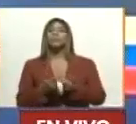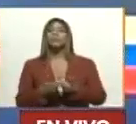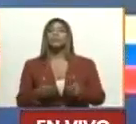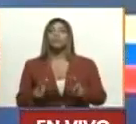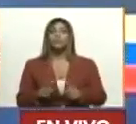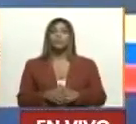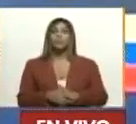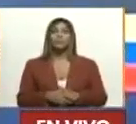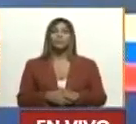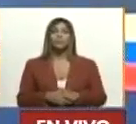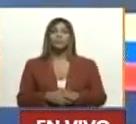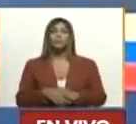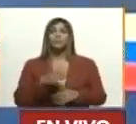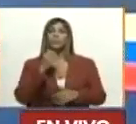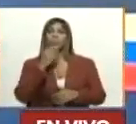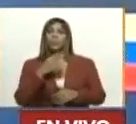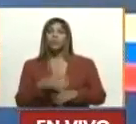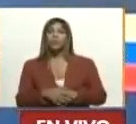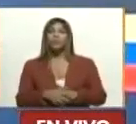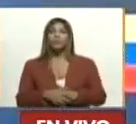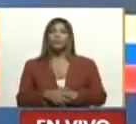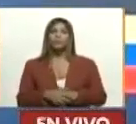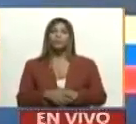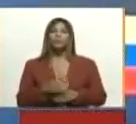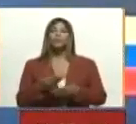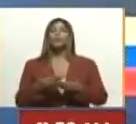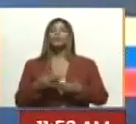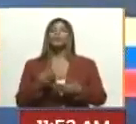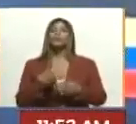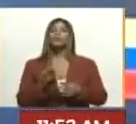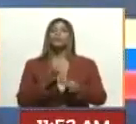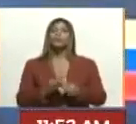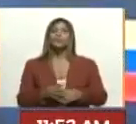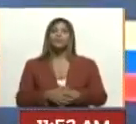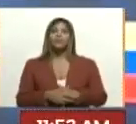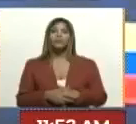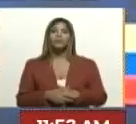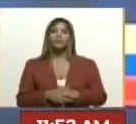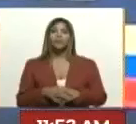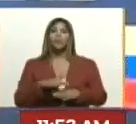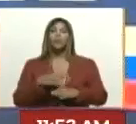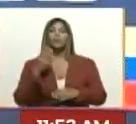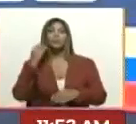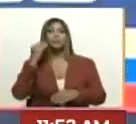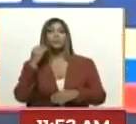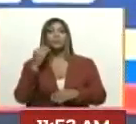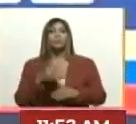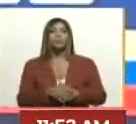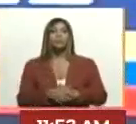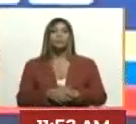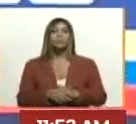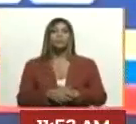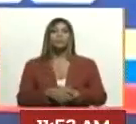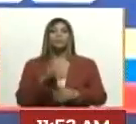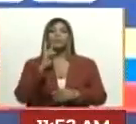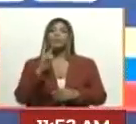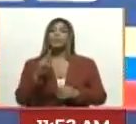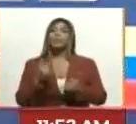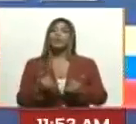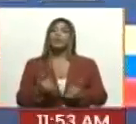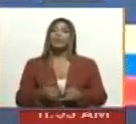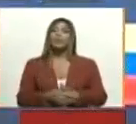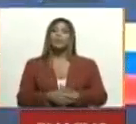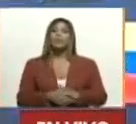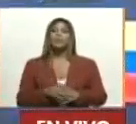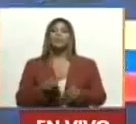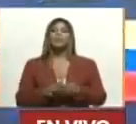Alex. Y bueno, eso nos da mucha esperanza, porque yo pienso que lo que vimos hoy